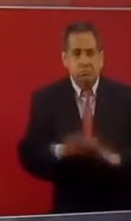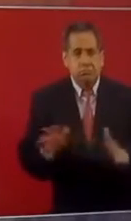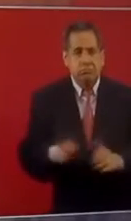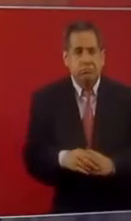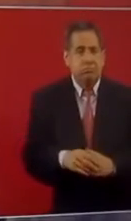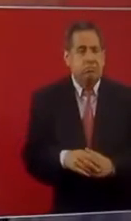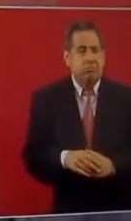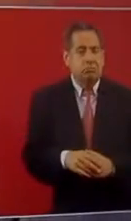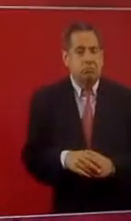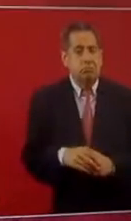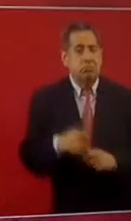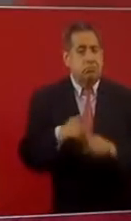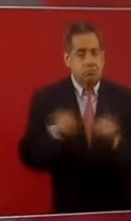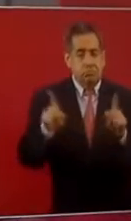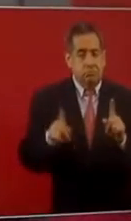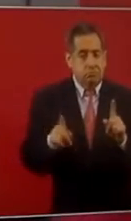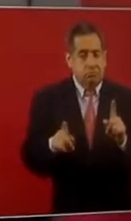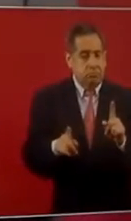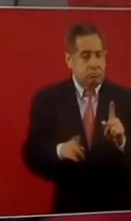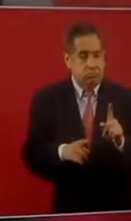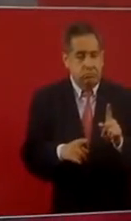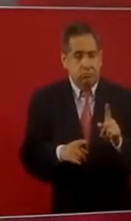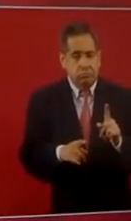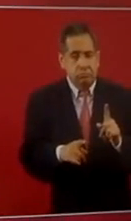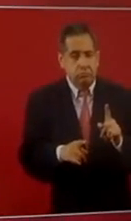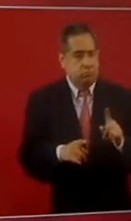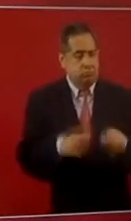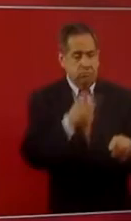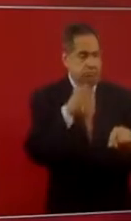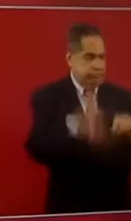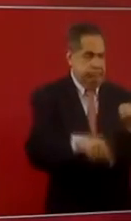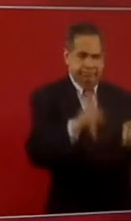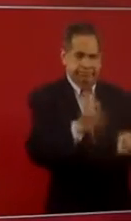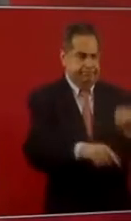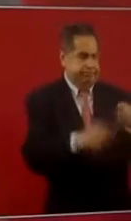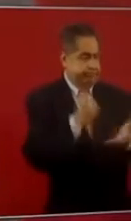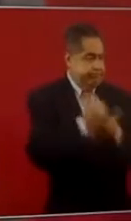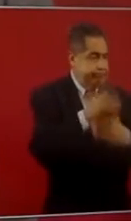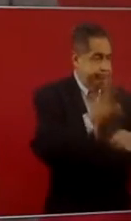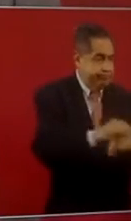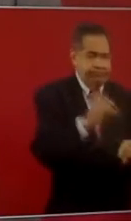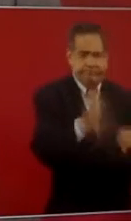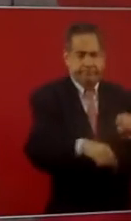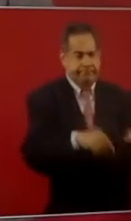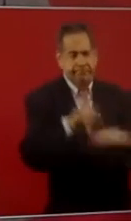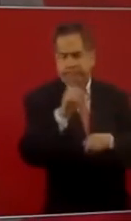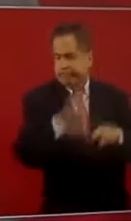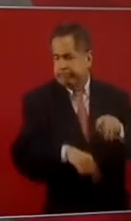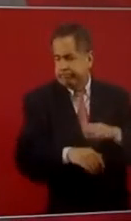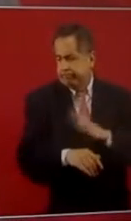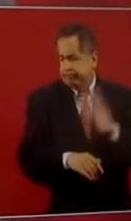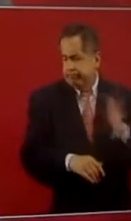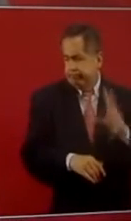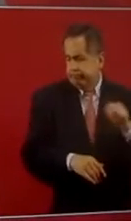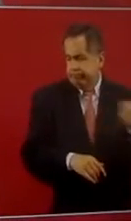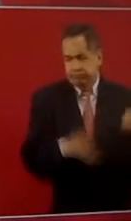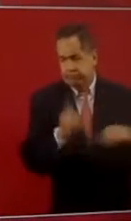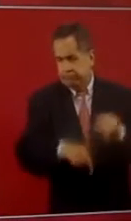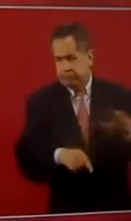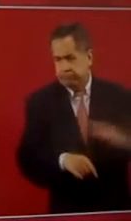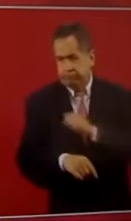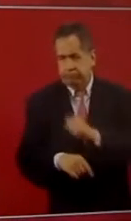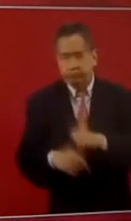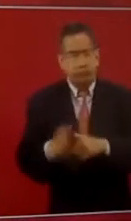video. A Marlene Sánchez, Elvi Vázquez, Leonardo Suárez, Saúl Cruz, Otilio y Ovidio